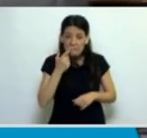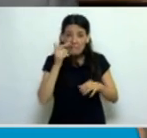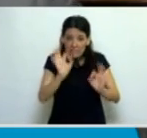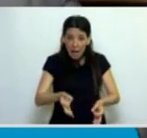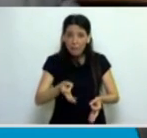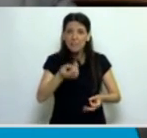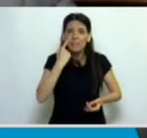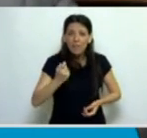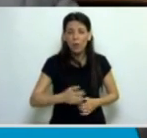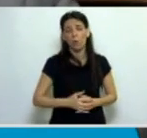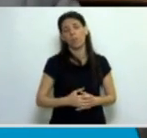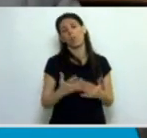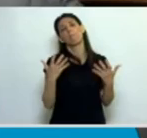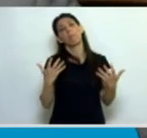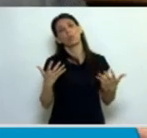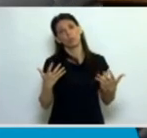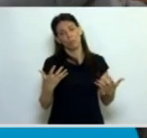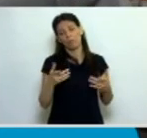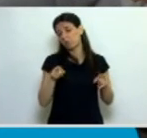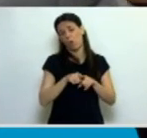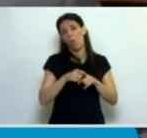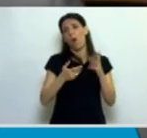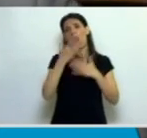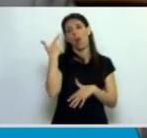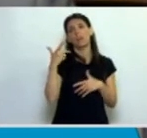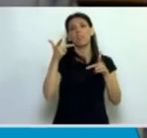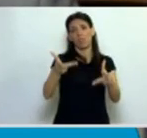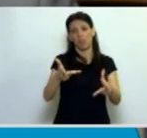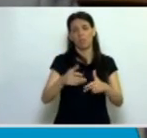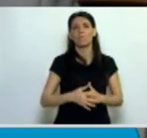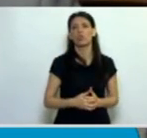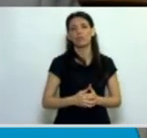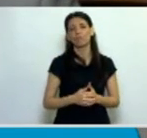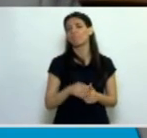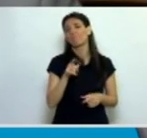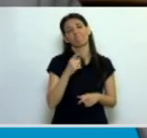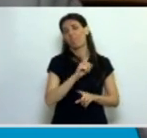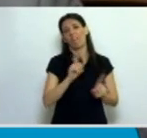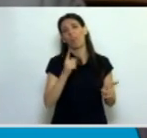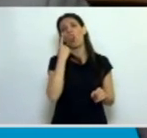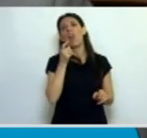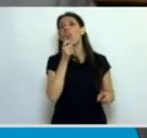Por supuesto, como decíamos anteriormente, que esto no ha sido así.